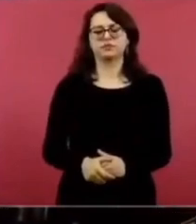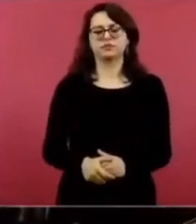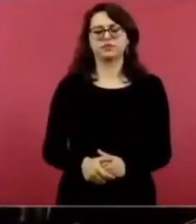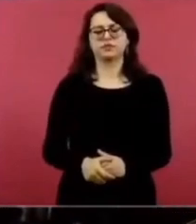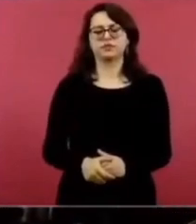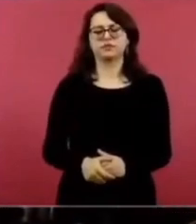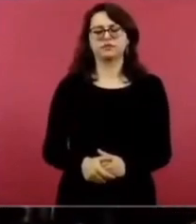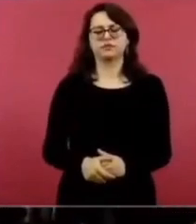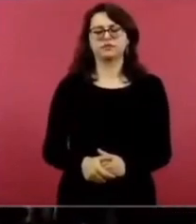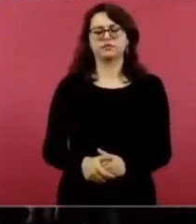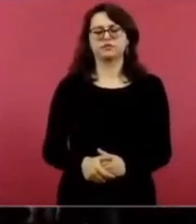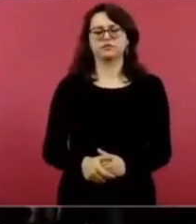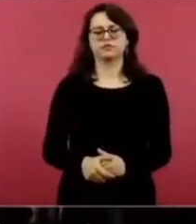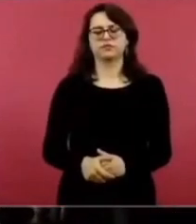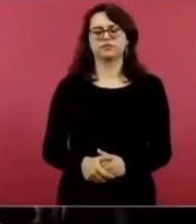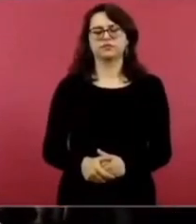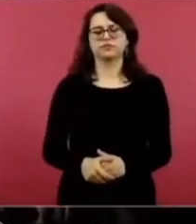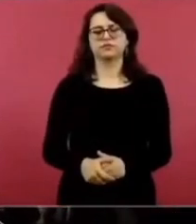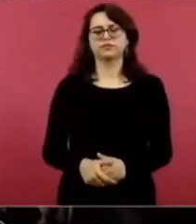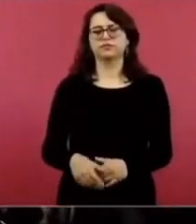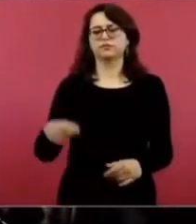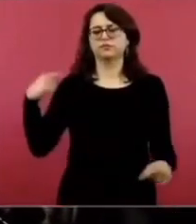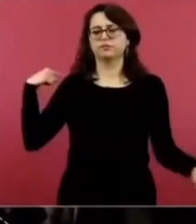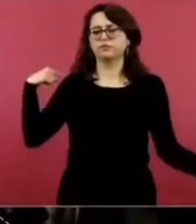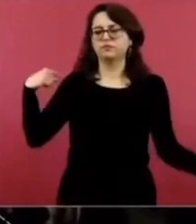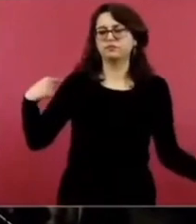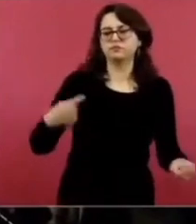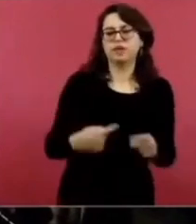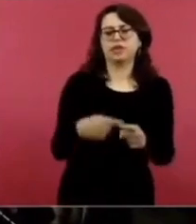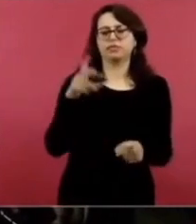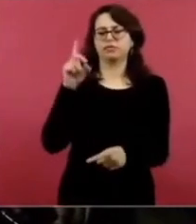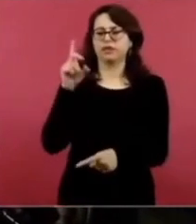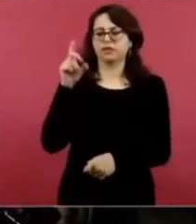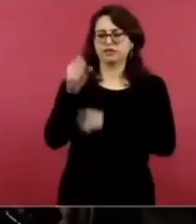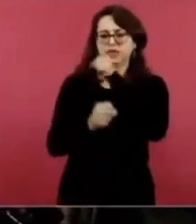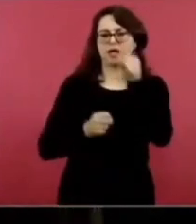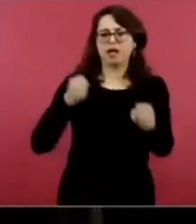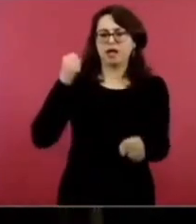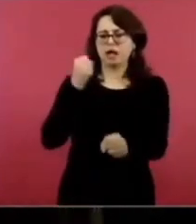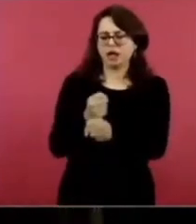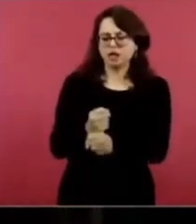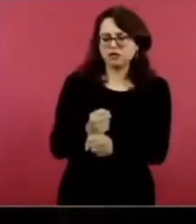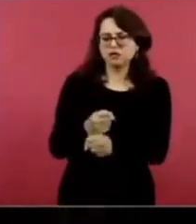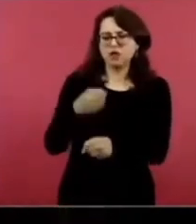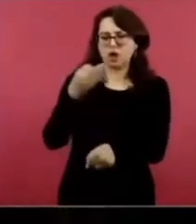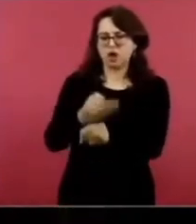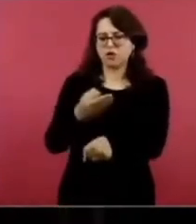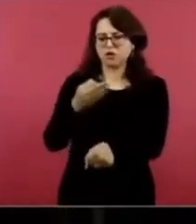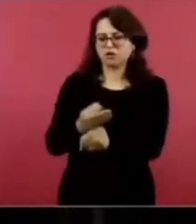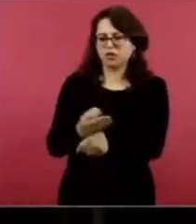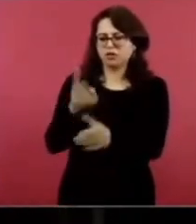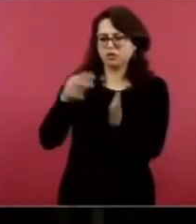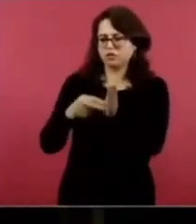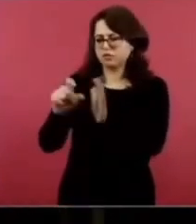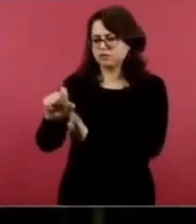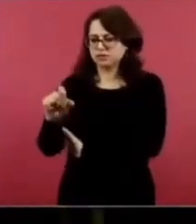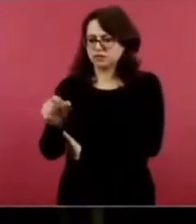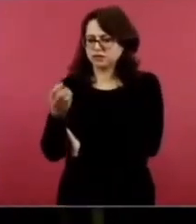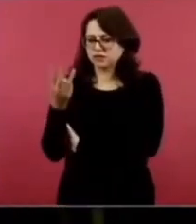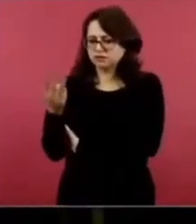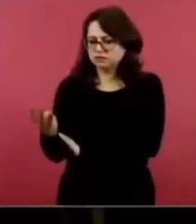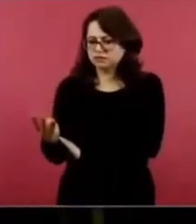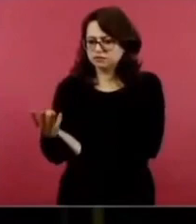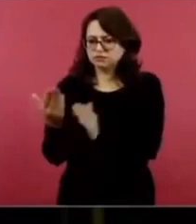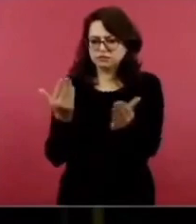dolosos, al menos desde hace más de 30 años. Y también respecto a 2018, hay un 20%